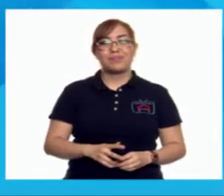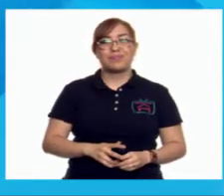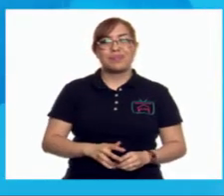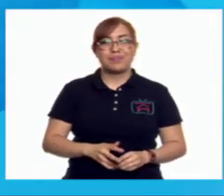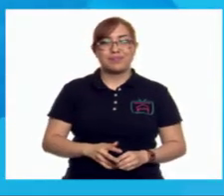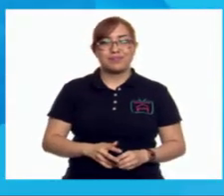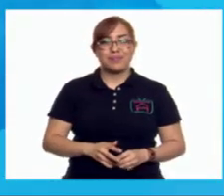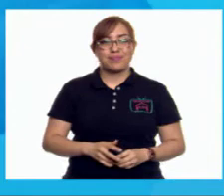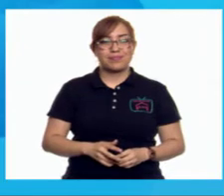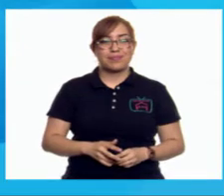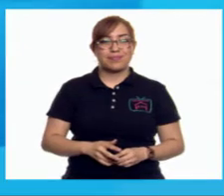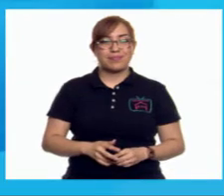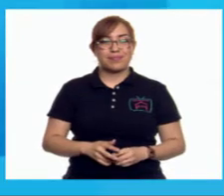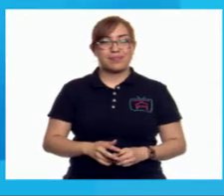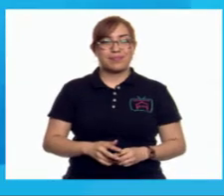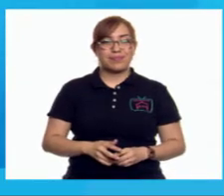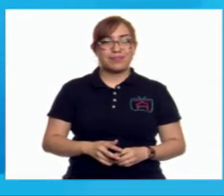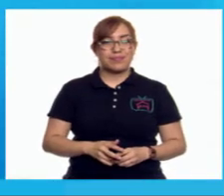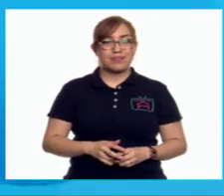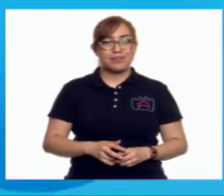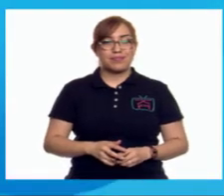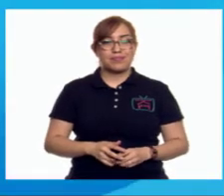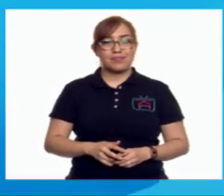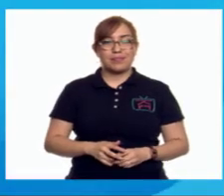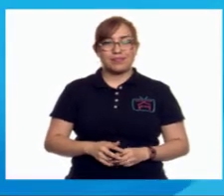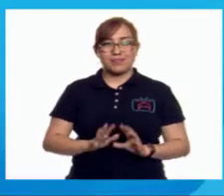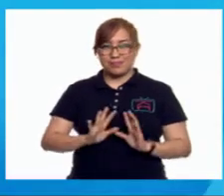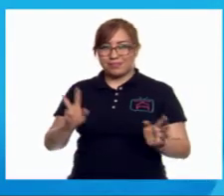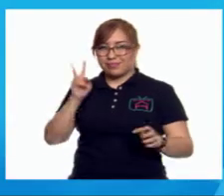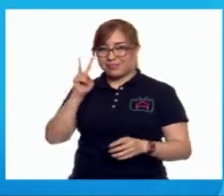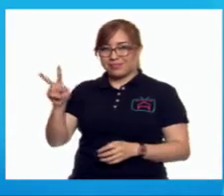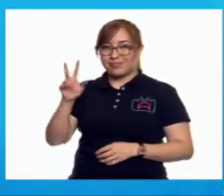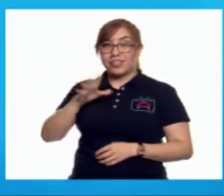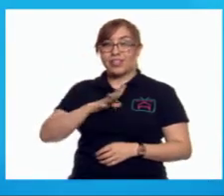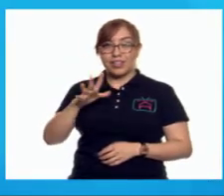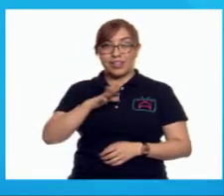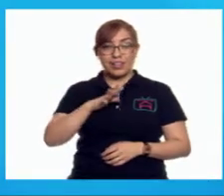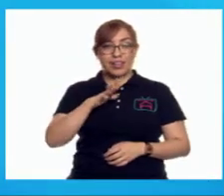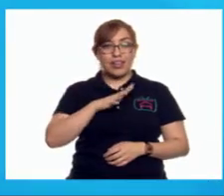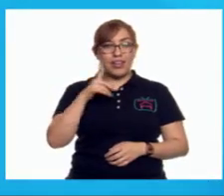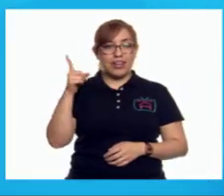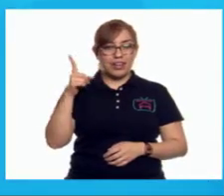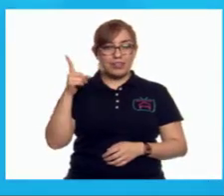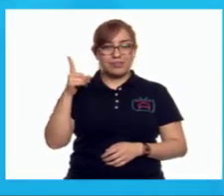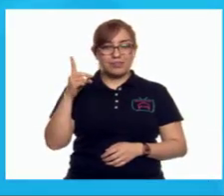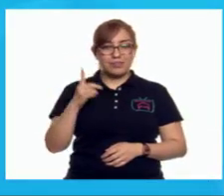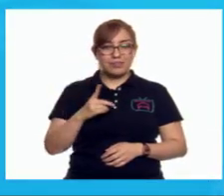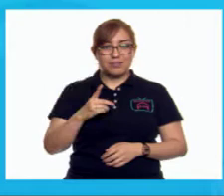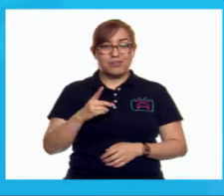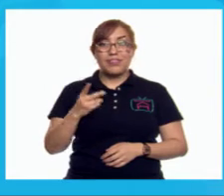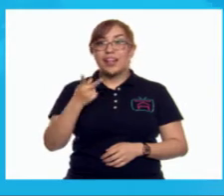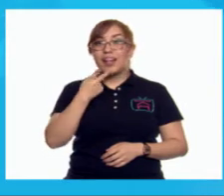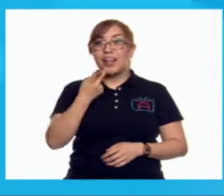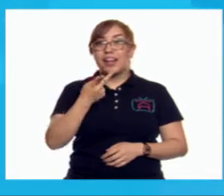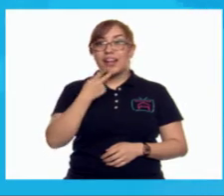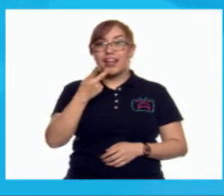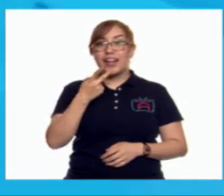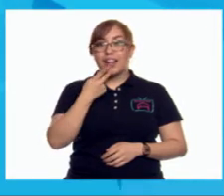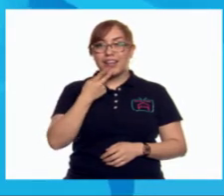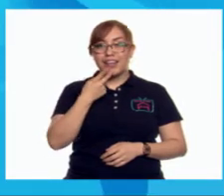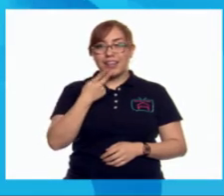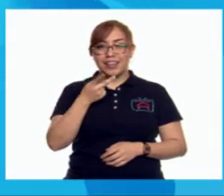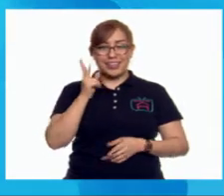¿Te das cuenta que aparecen unos globos con letras? Exacto. Y bueno, esto es una